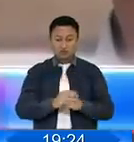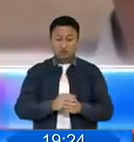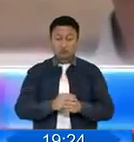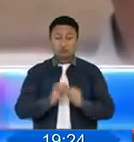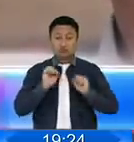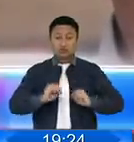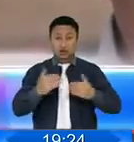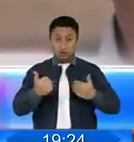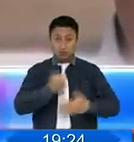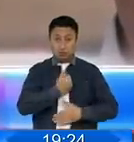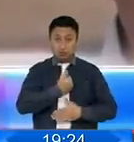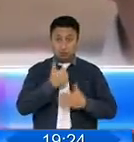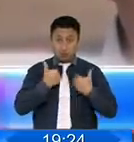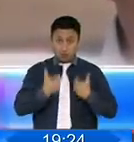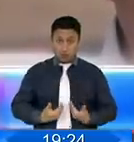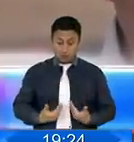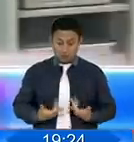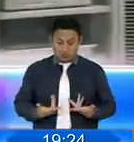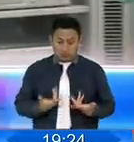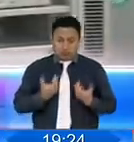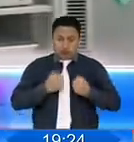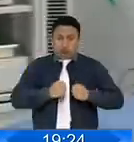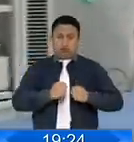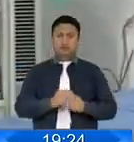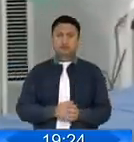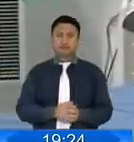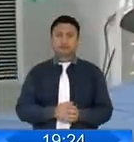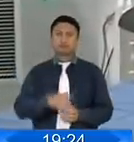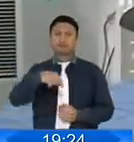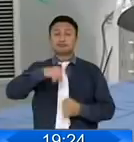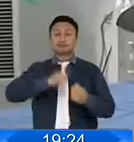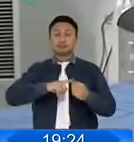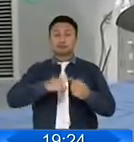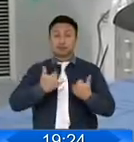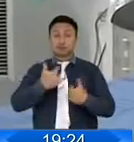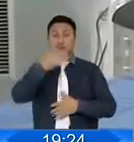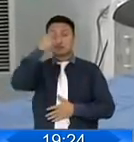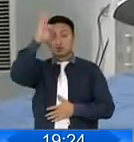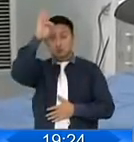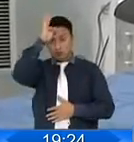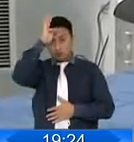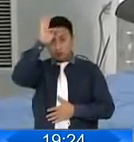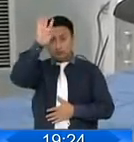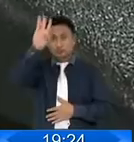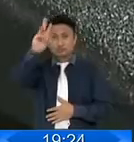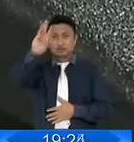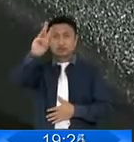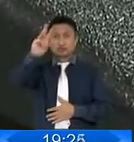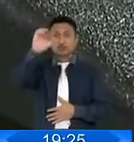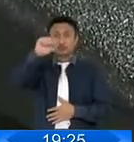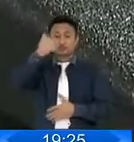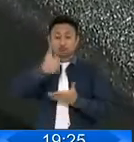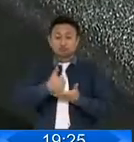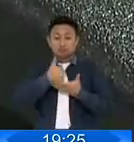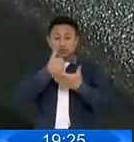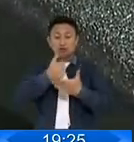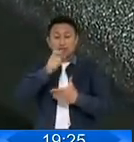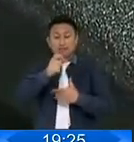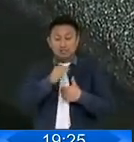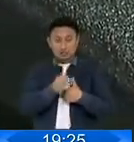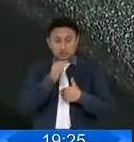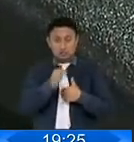la enfermedad COVID-19. Actualmente en Quito son 6 los hospitales los que pueden brindar atención para pacientes con